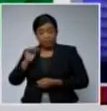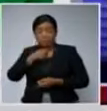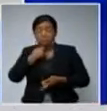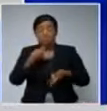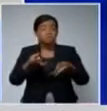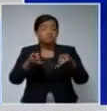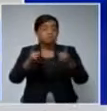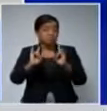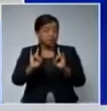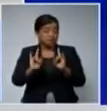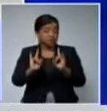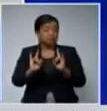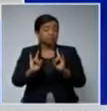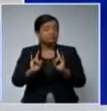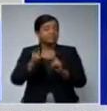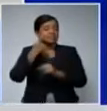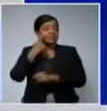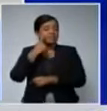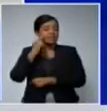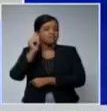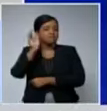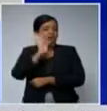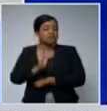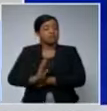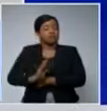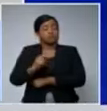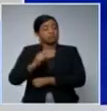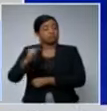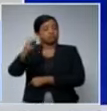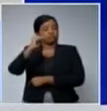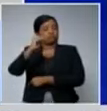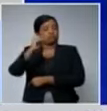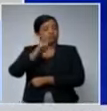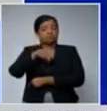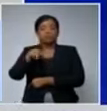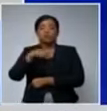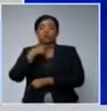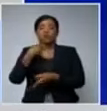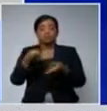pues ahí sí Brasil es el número de fallecidos,